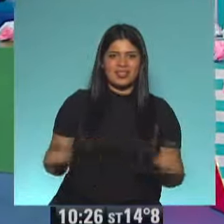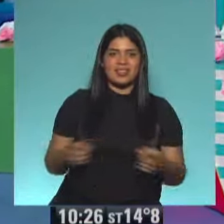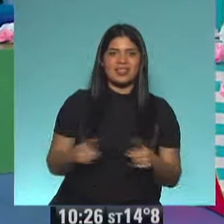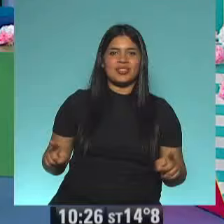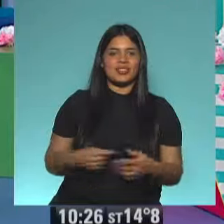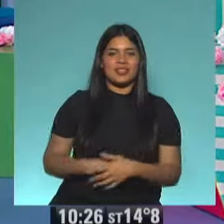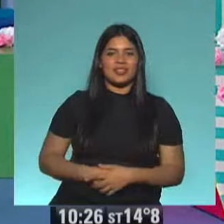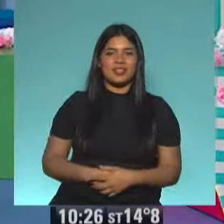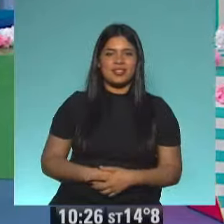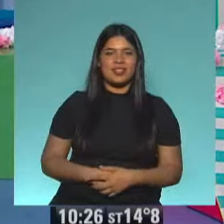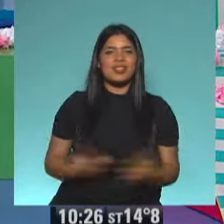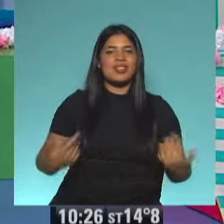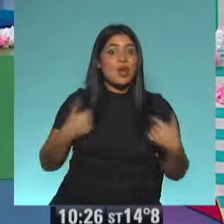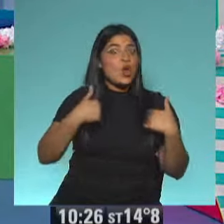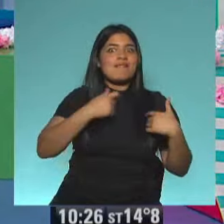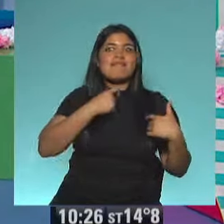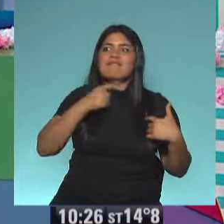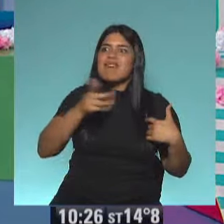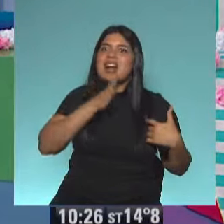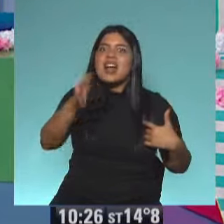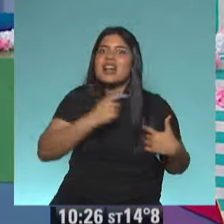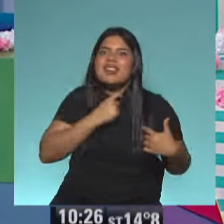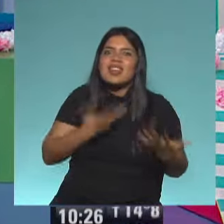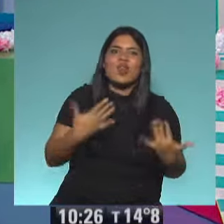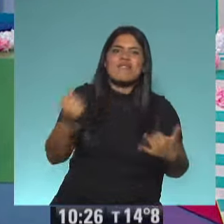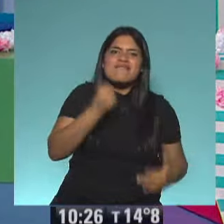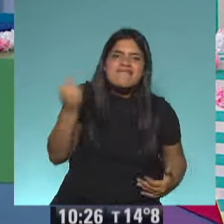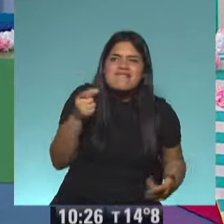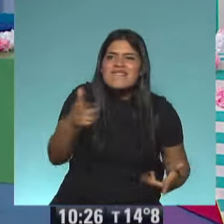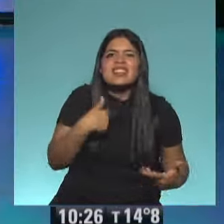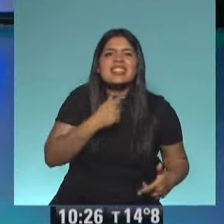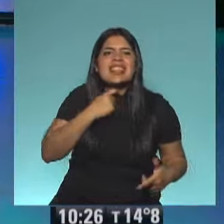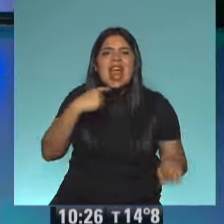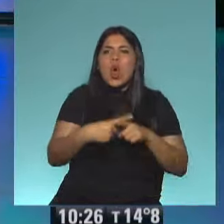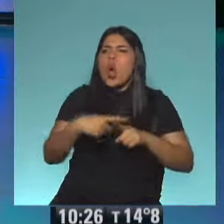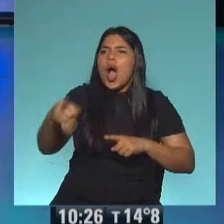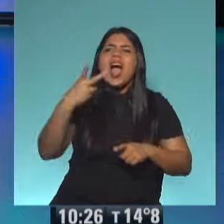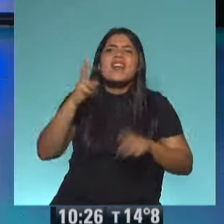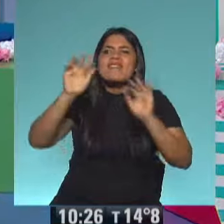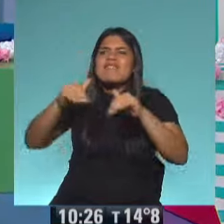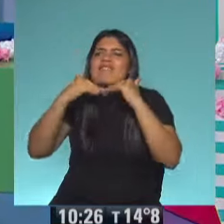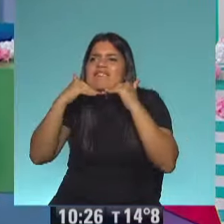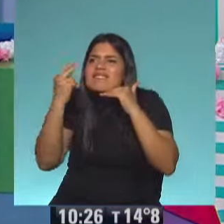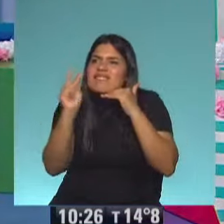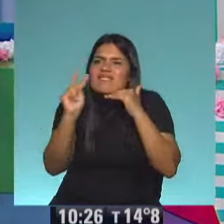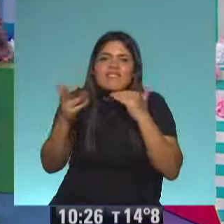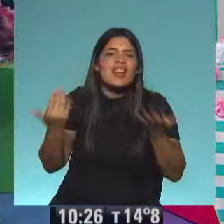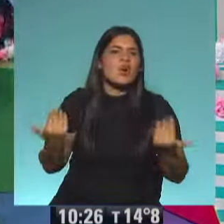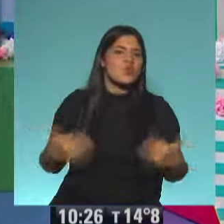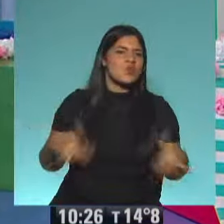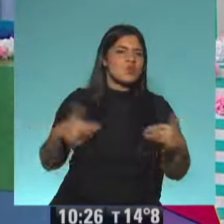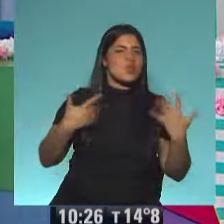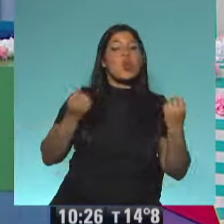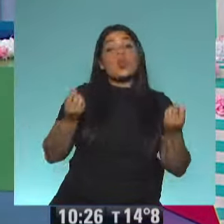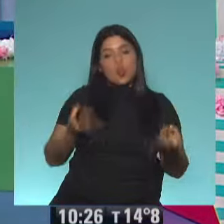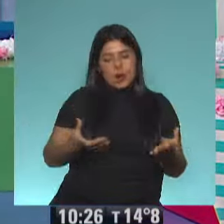No se puede, ya quiero estar ahí, sí, queremos que sea carnaval. Quiero estar en el corsódromo. ¡Ay, qué lindo! Bien, el